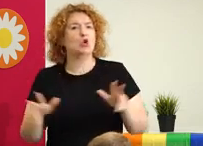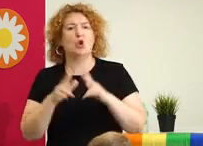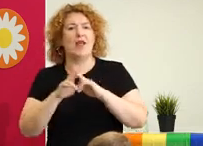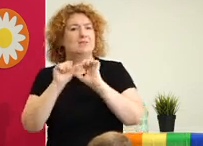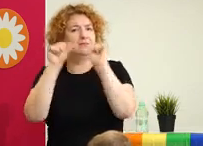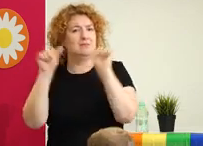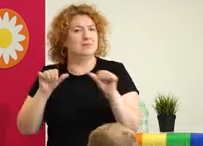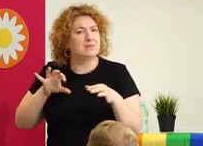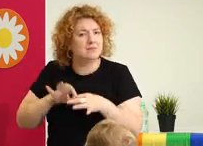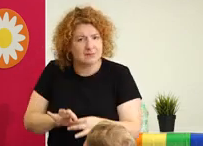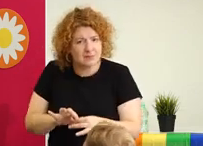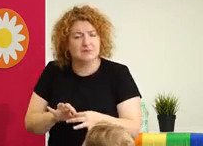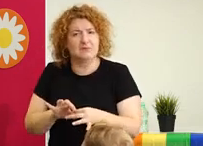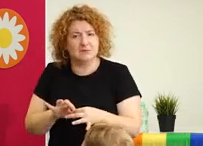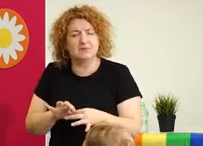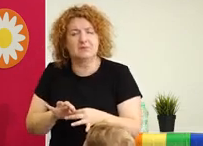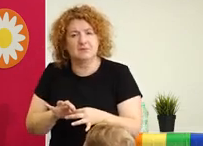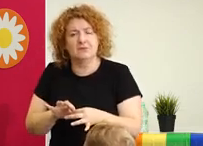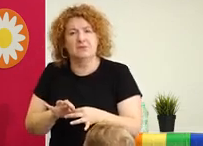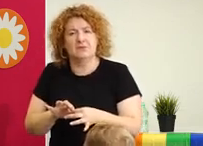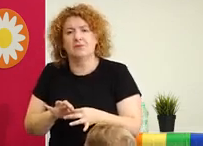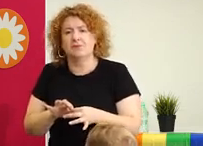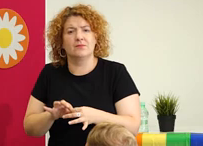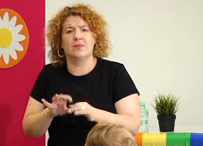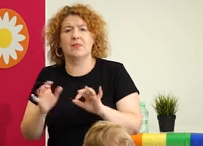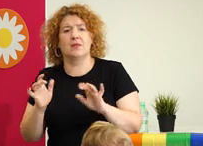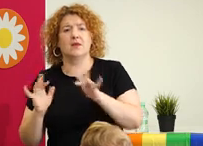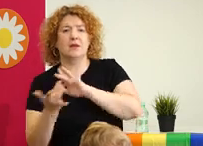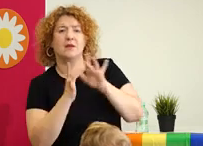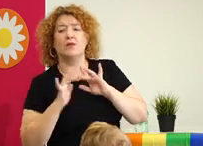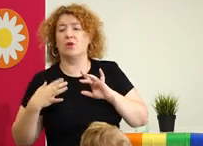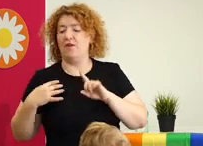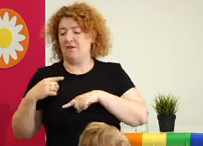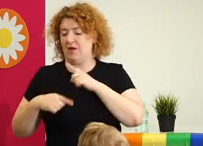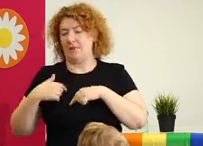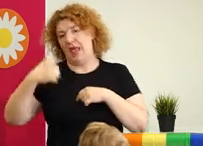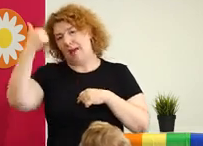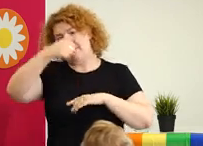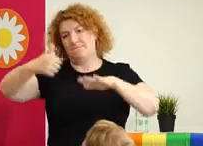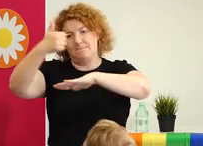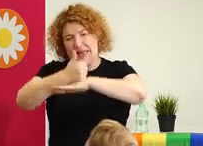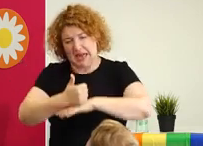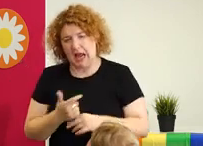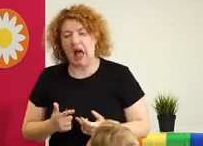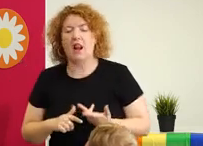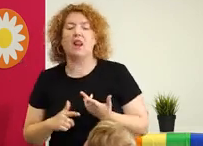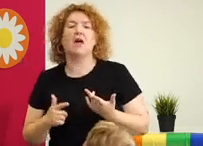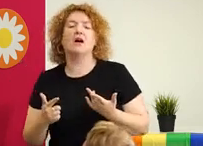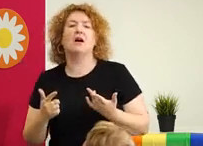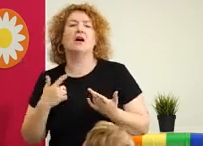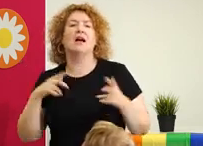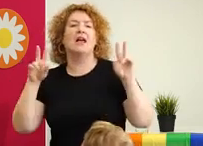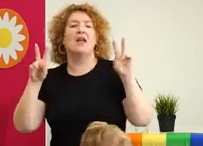a través de unas relaciones humanas que tienen que ver con la familia patriarcal, que tienen que ver con